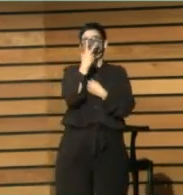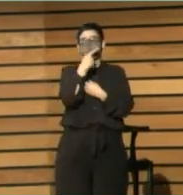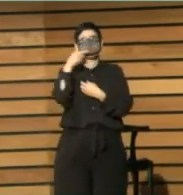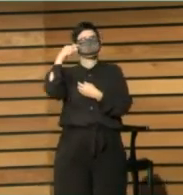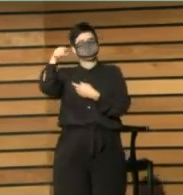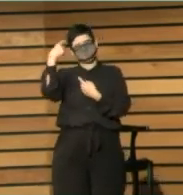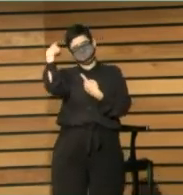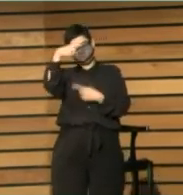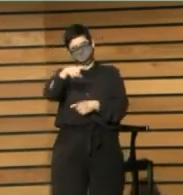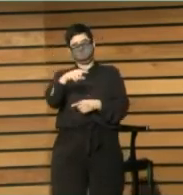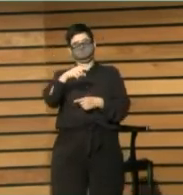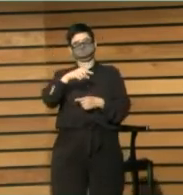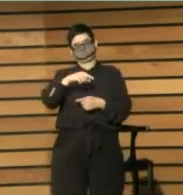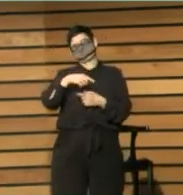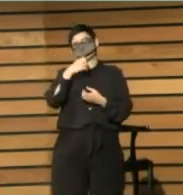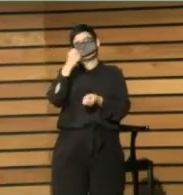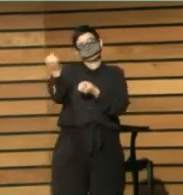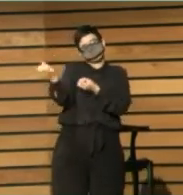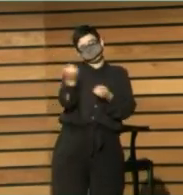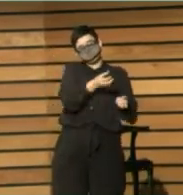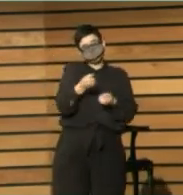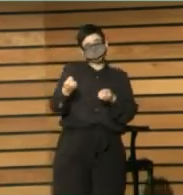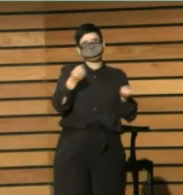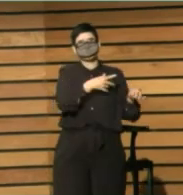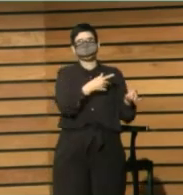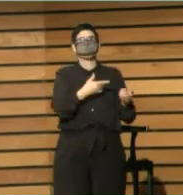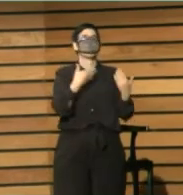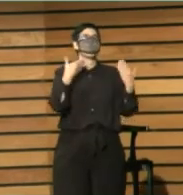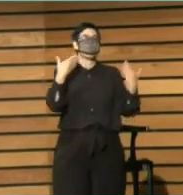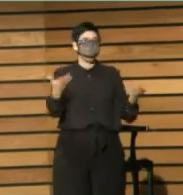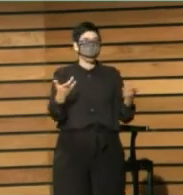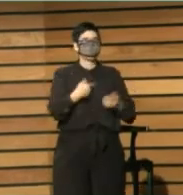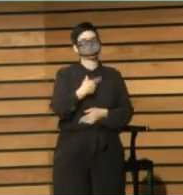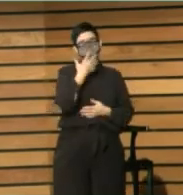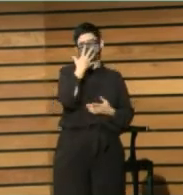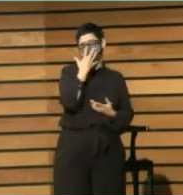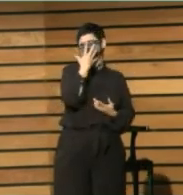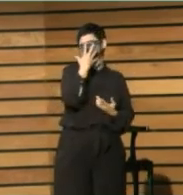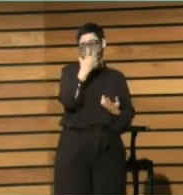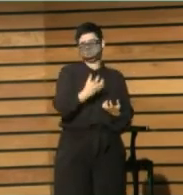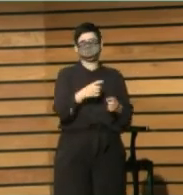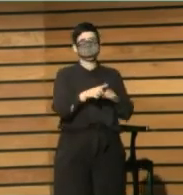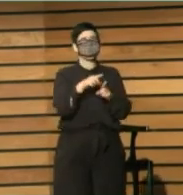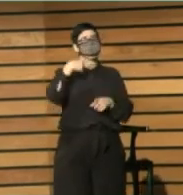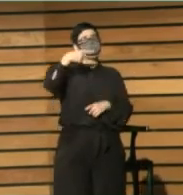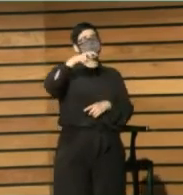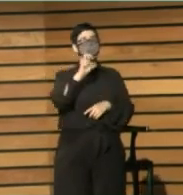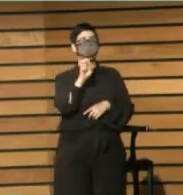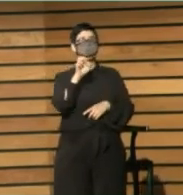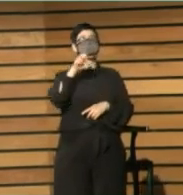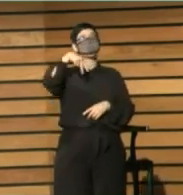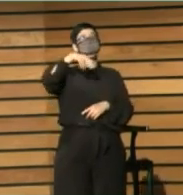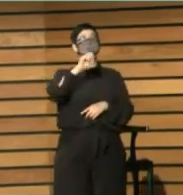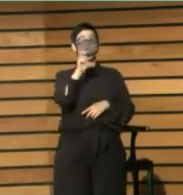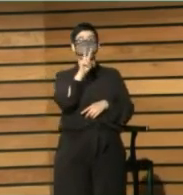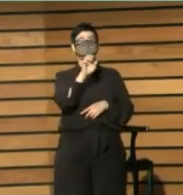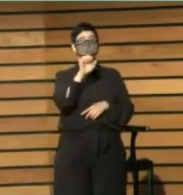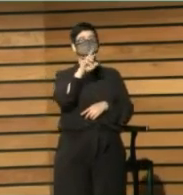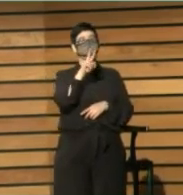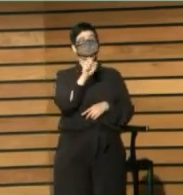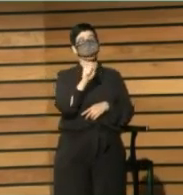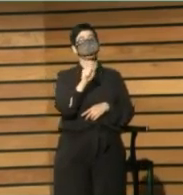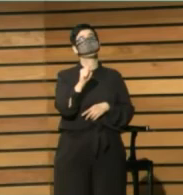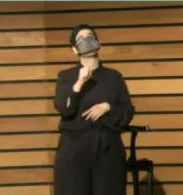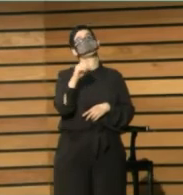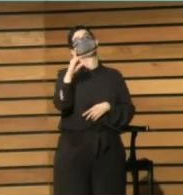memoria, entre los cuales estaba el muy singular y triste Genoveva de Brabante. Escucharán que digo muchas veces